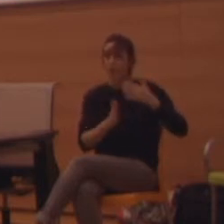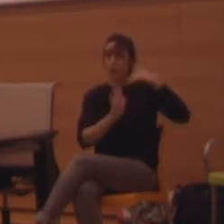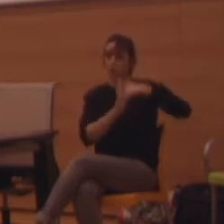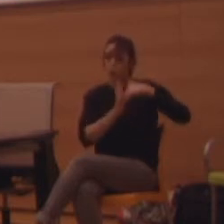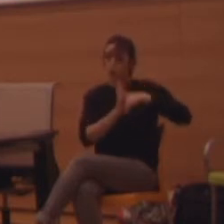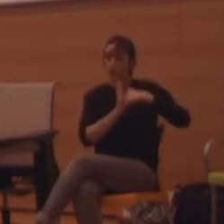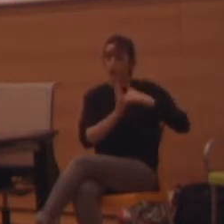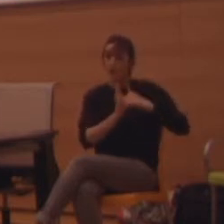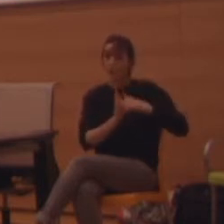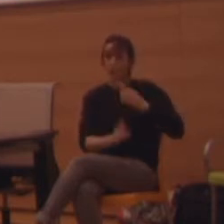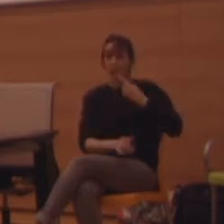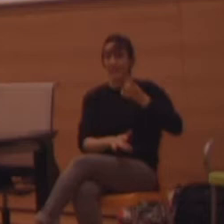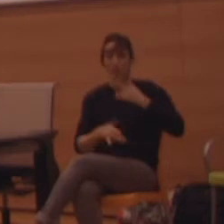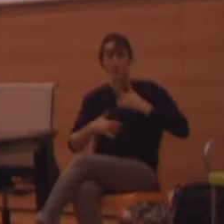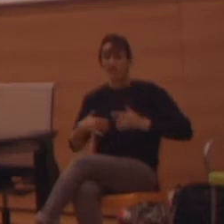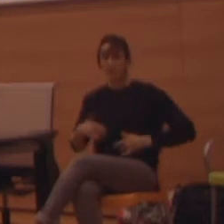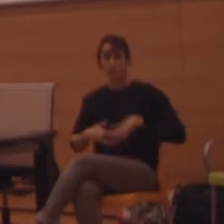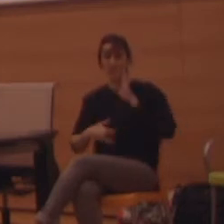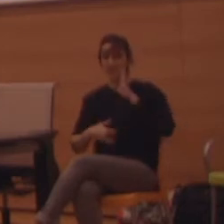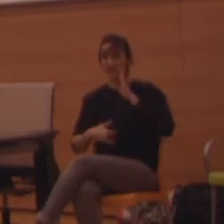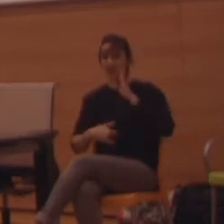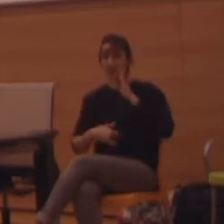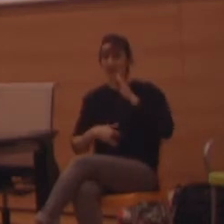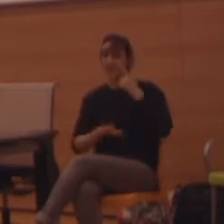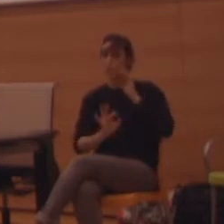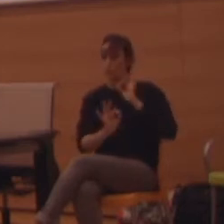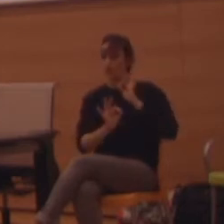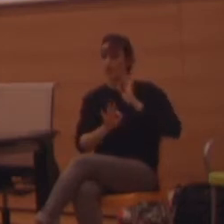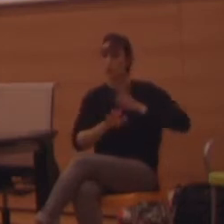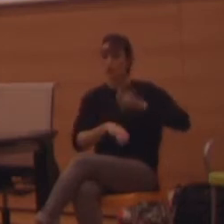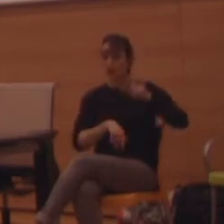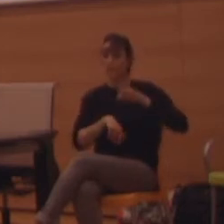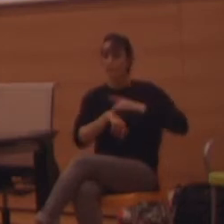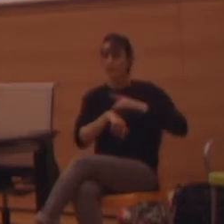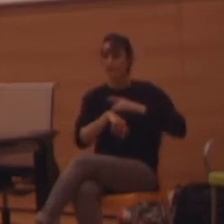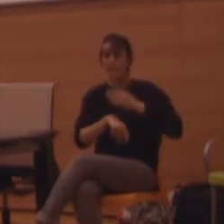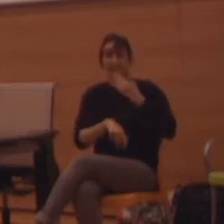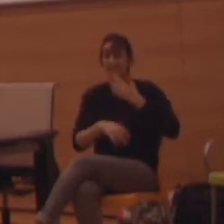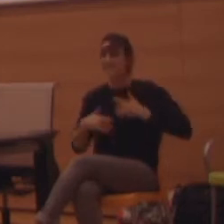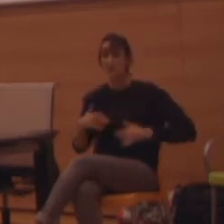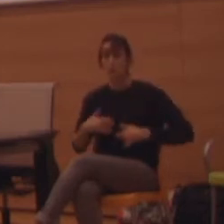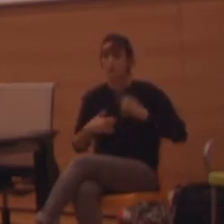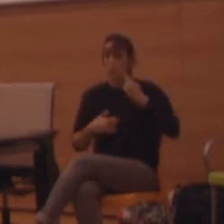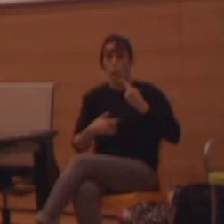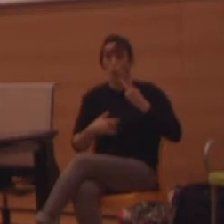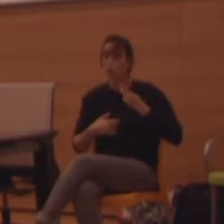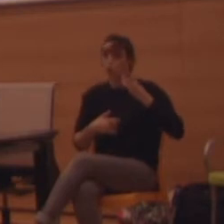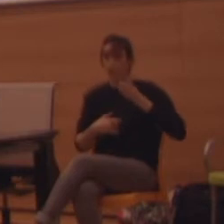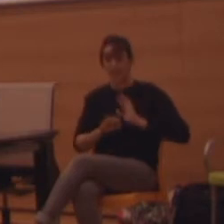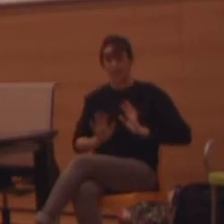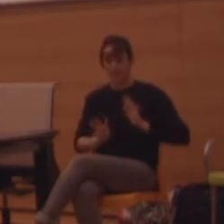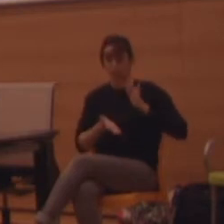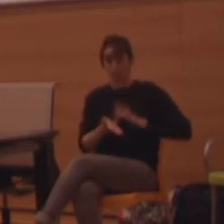digo, locales que al tenerlos el paciente, por lo menos un par de ellos, 2 o 3, ya nos van a decir claramente que ese pie